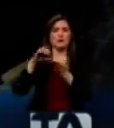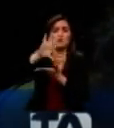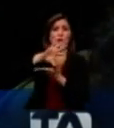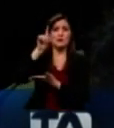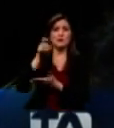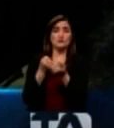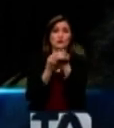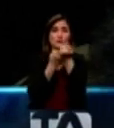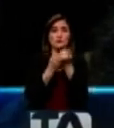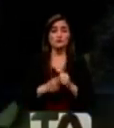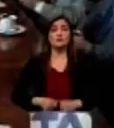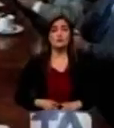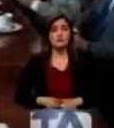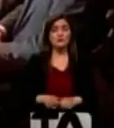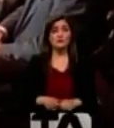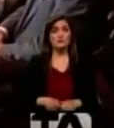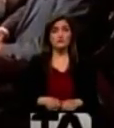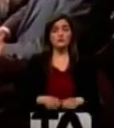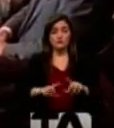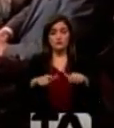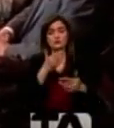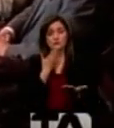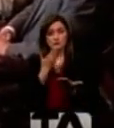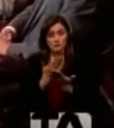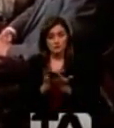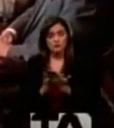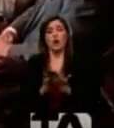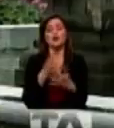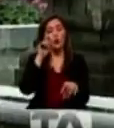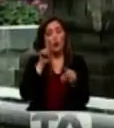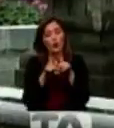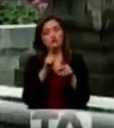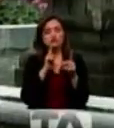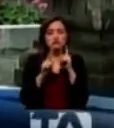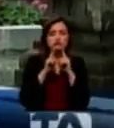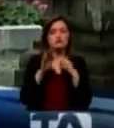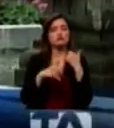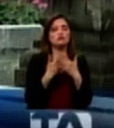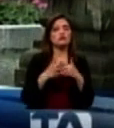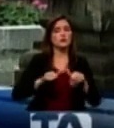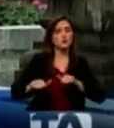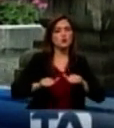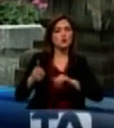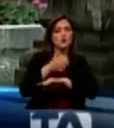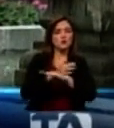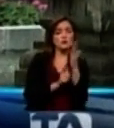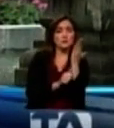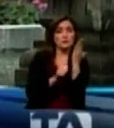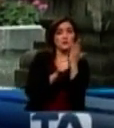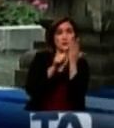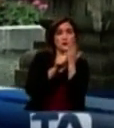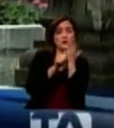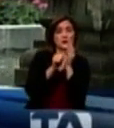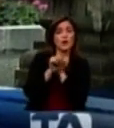debe apoyar. Agradeció, por supuesto, la apertura al presidente de la República, Lenín Moreno, y también las gestiones de quien fue ministro de Rafael